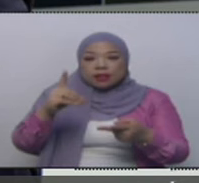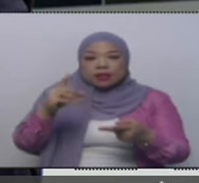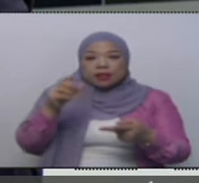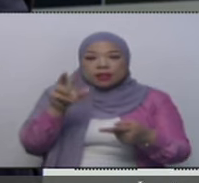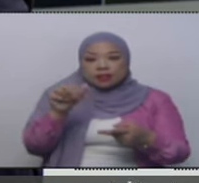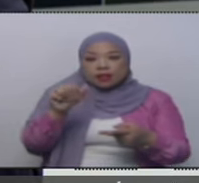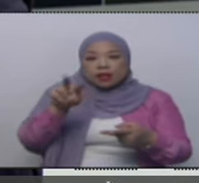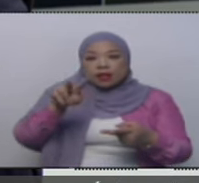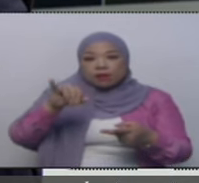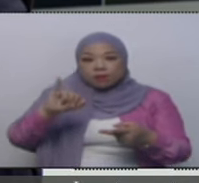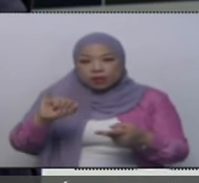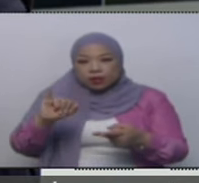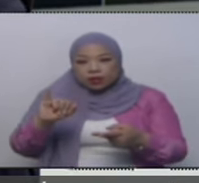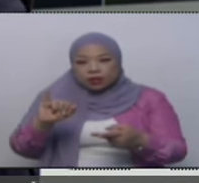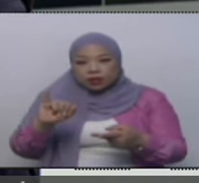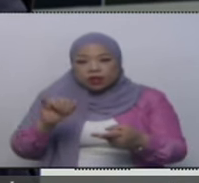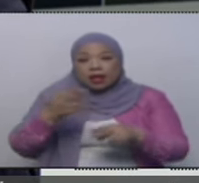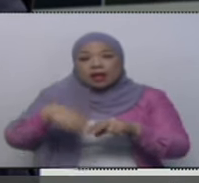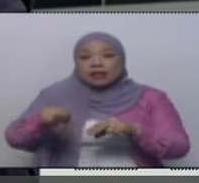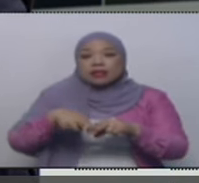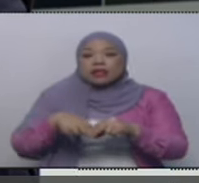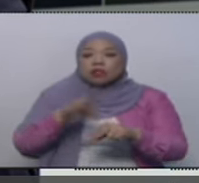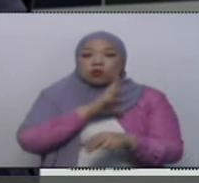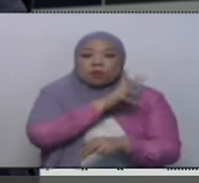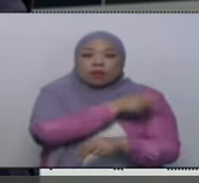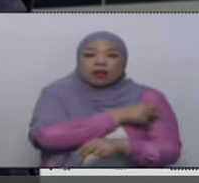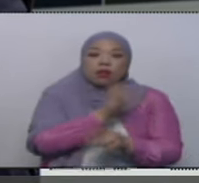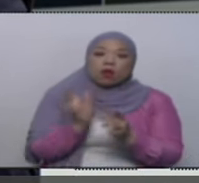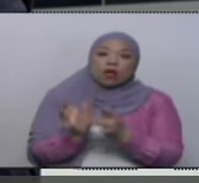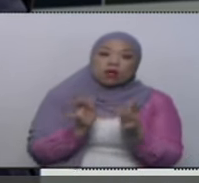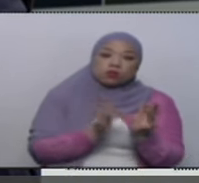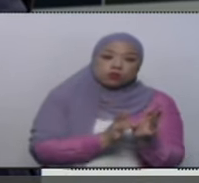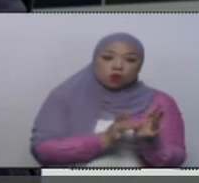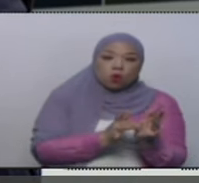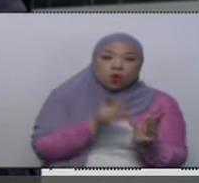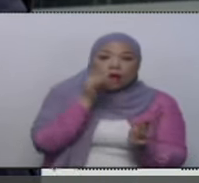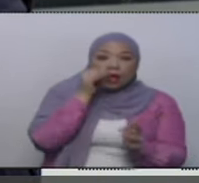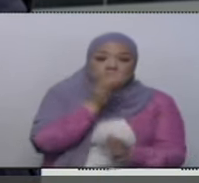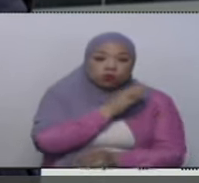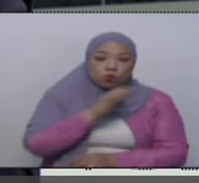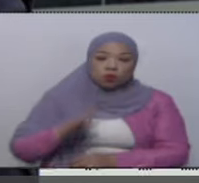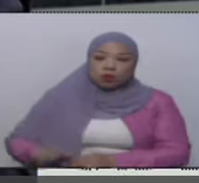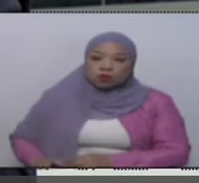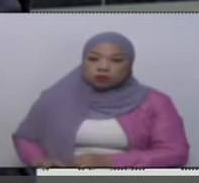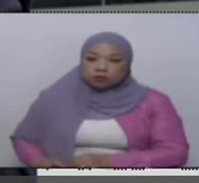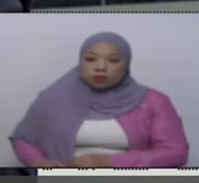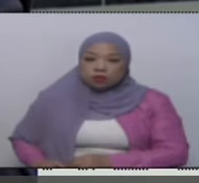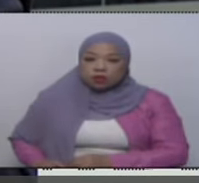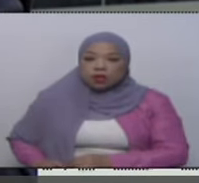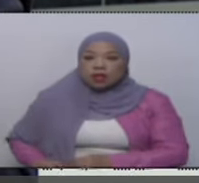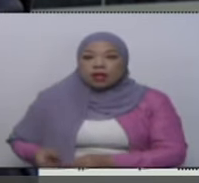el niño palestino, Jesús, el hombre palestino, Jesucristo, Mahoma.